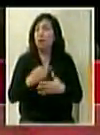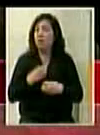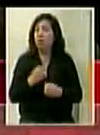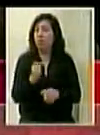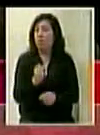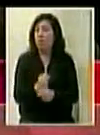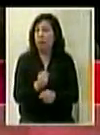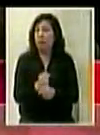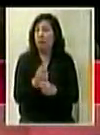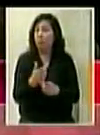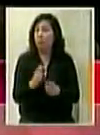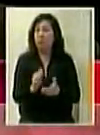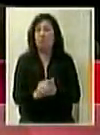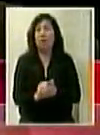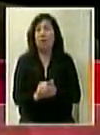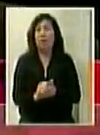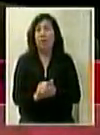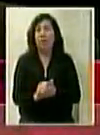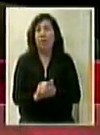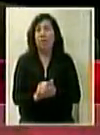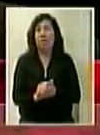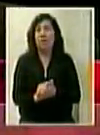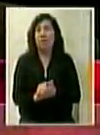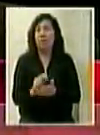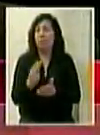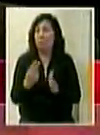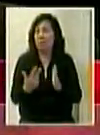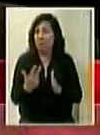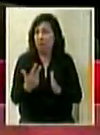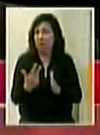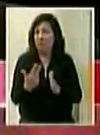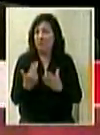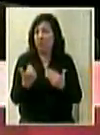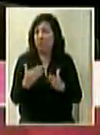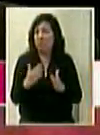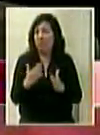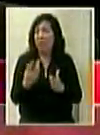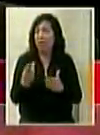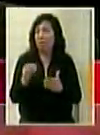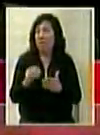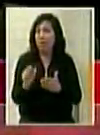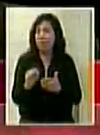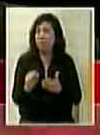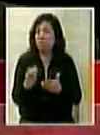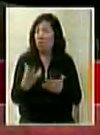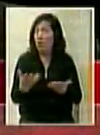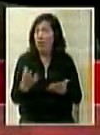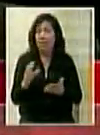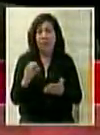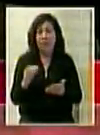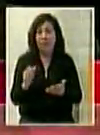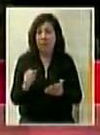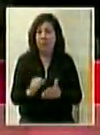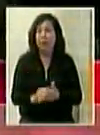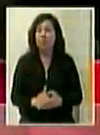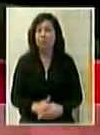en el trabajo, libertad sindical, etc. Y en el 2013 ya rige el nuevo sistema donde no hay CAS. Muchas gracias.